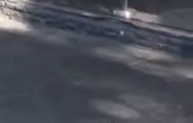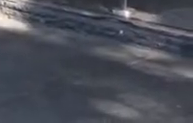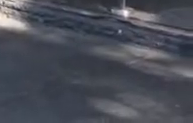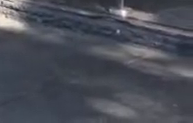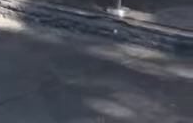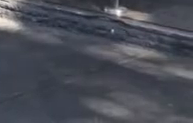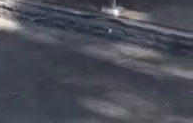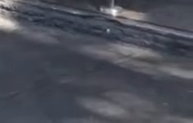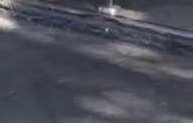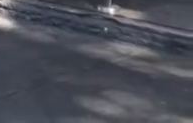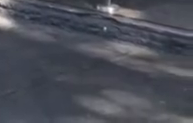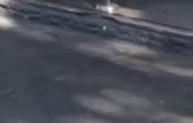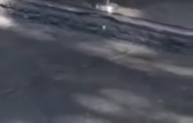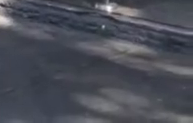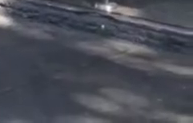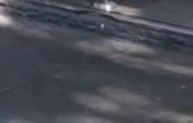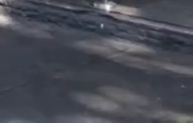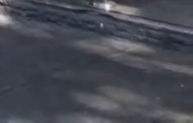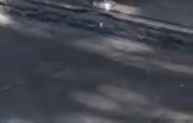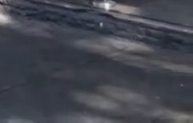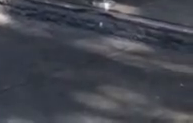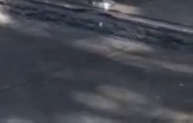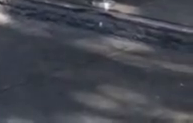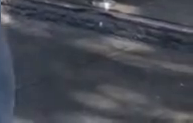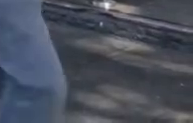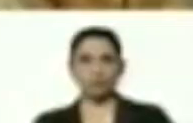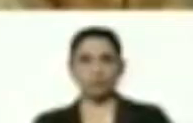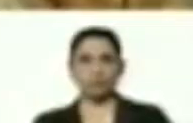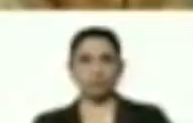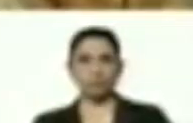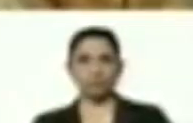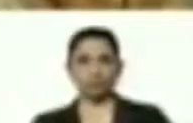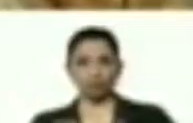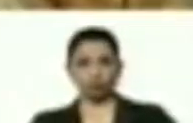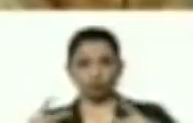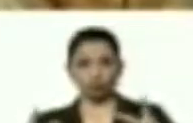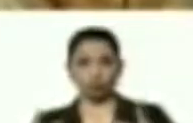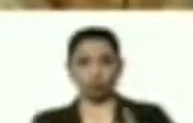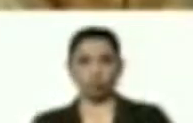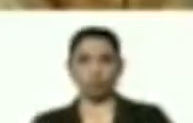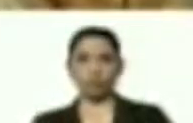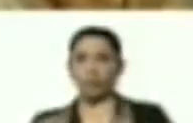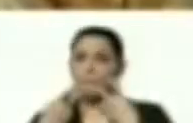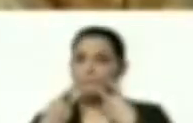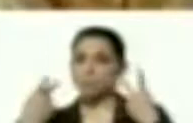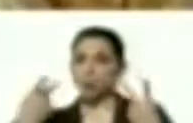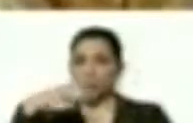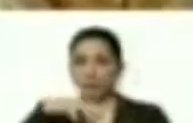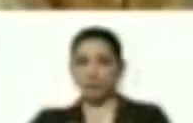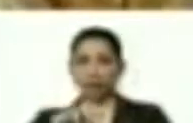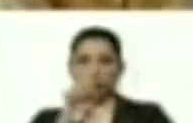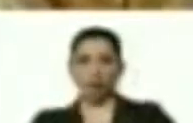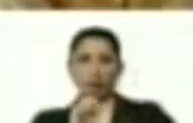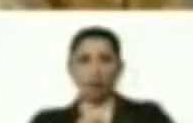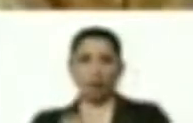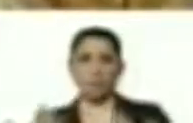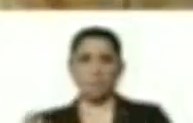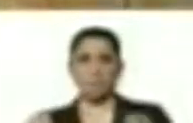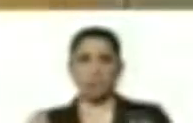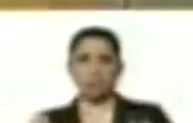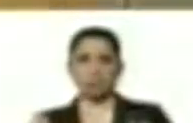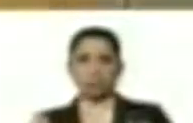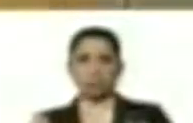30 días más voy a renovar el decreto del estado de alarma por